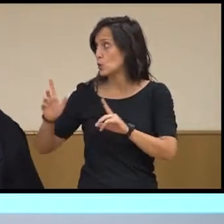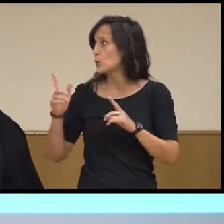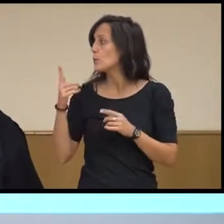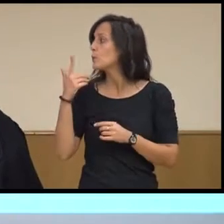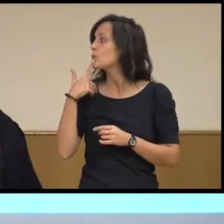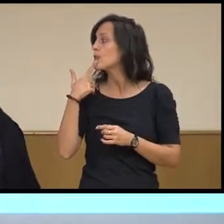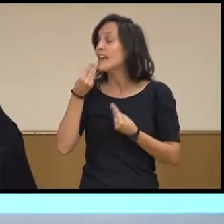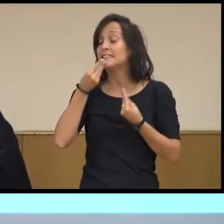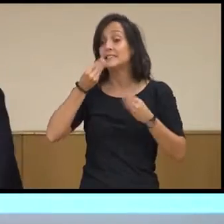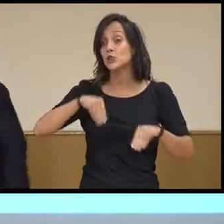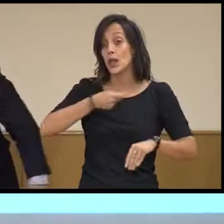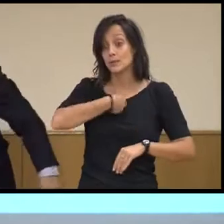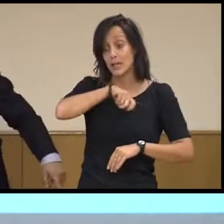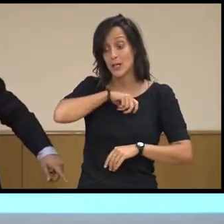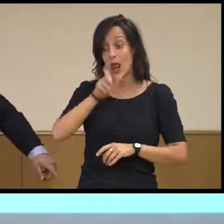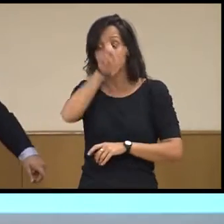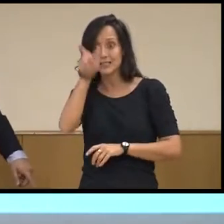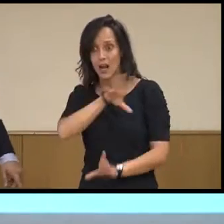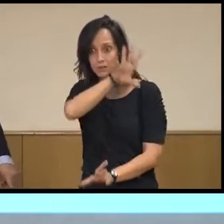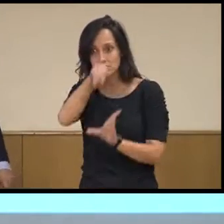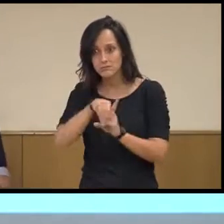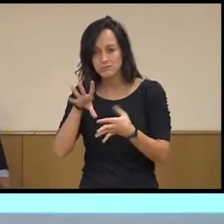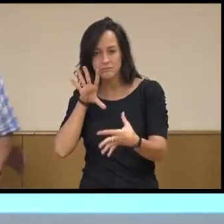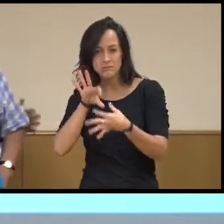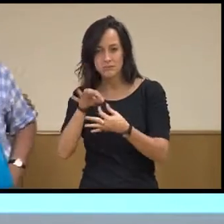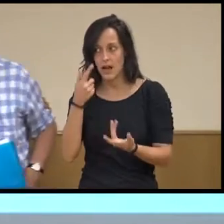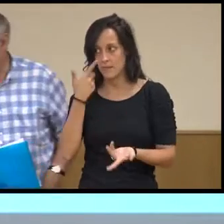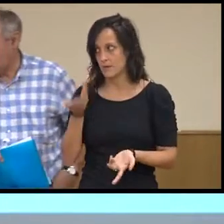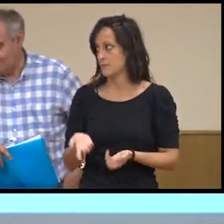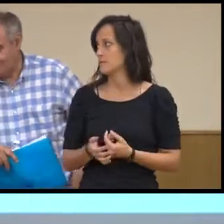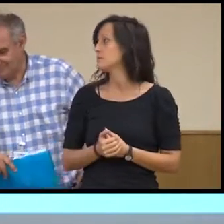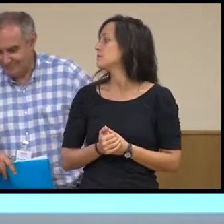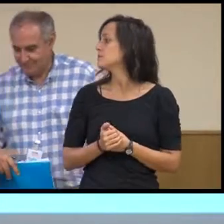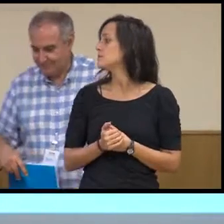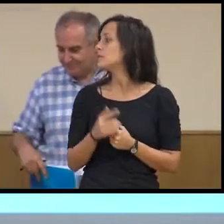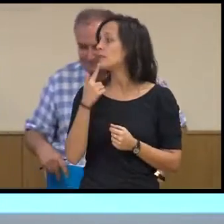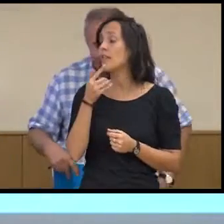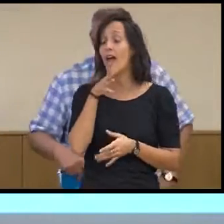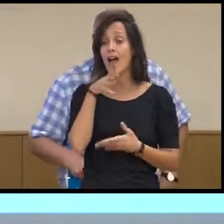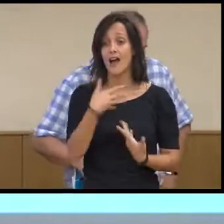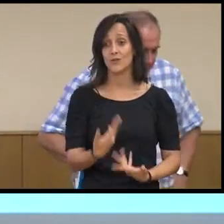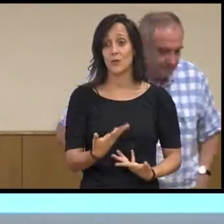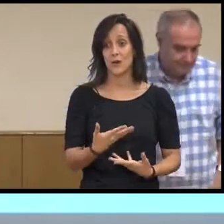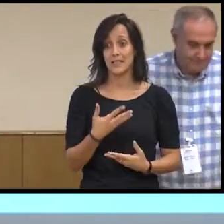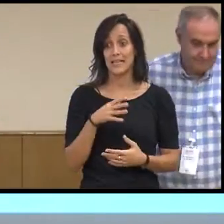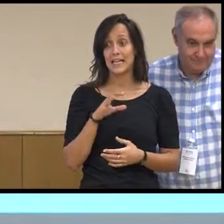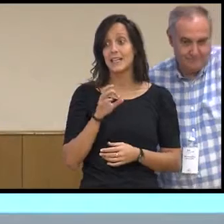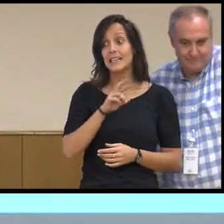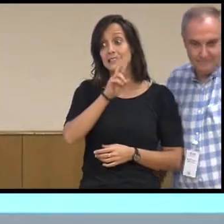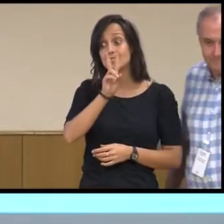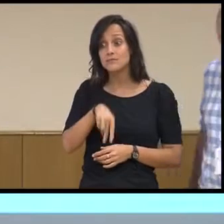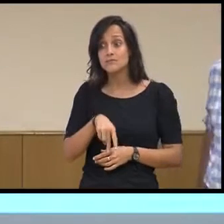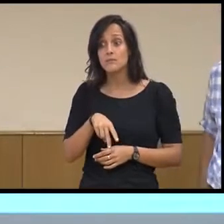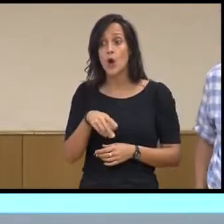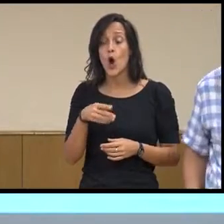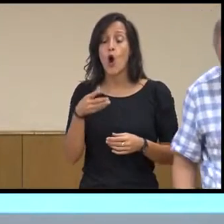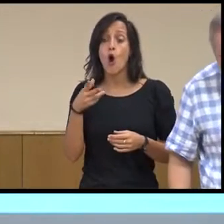española en la Italia de los siglos XVI y XVII, si mal no recuerdo, ¿no? Bien. Y actualmente también es codirector